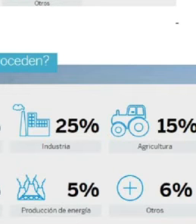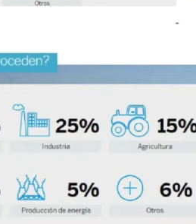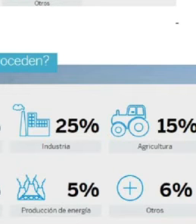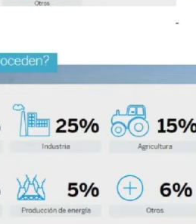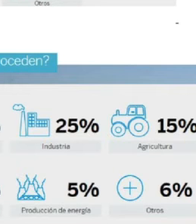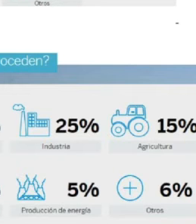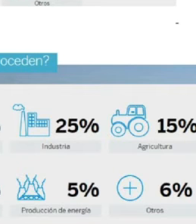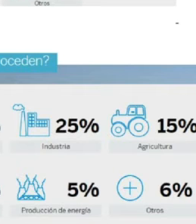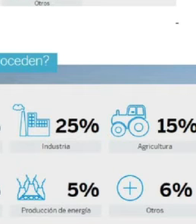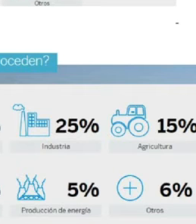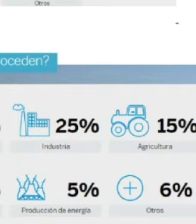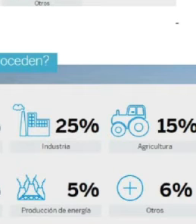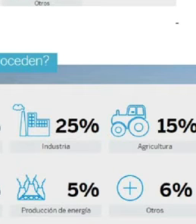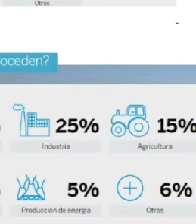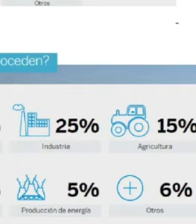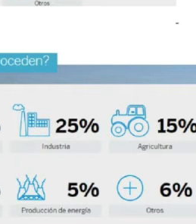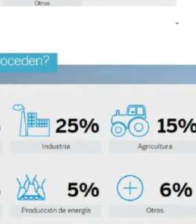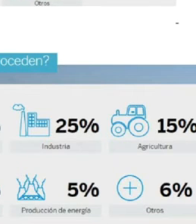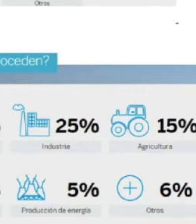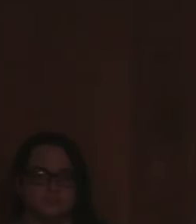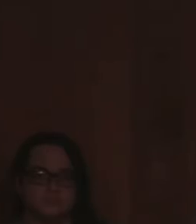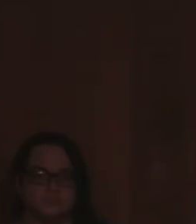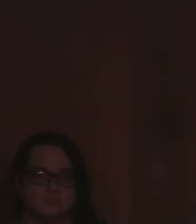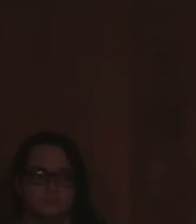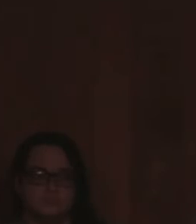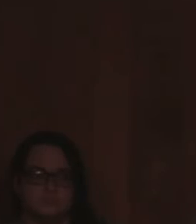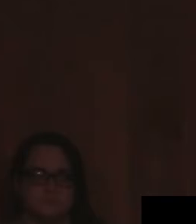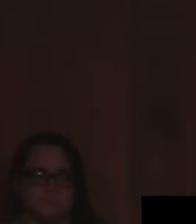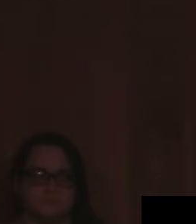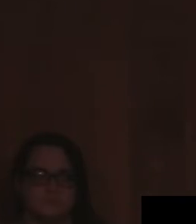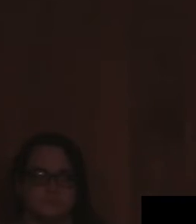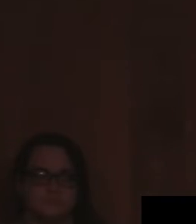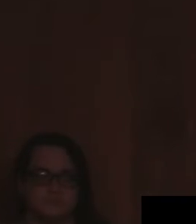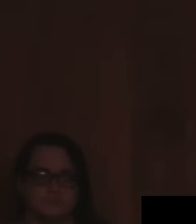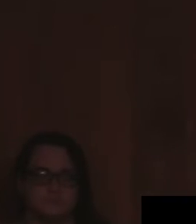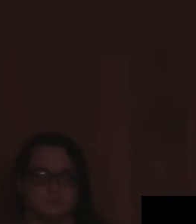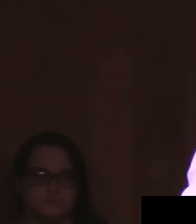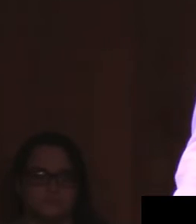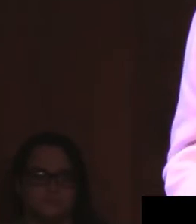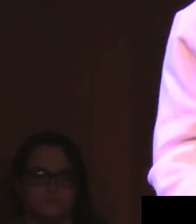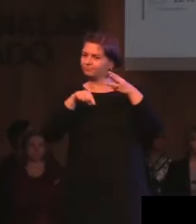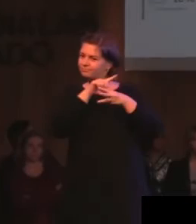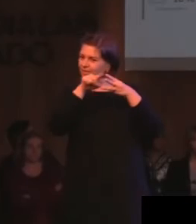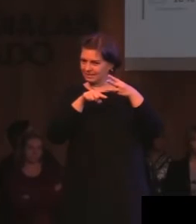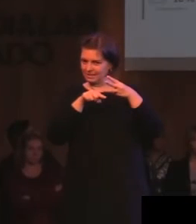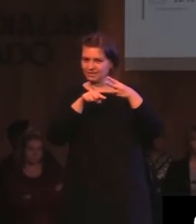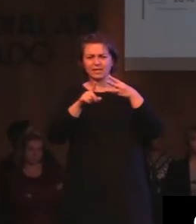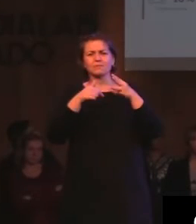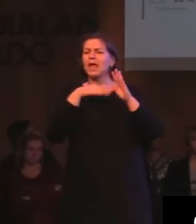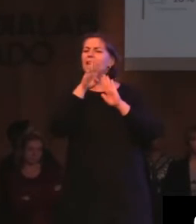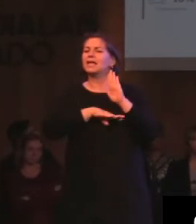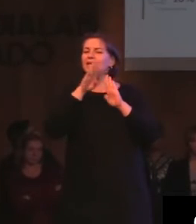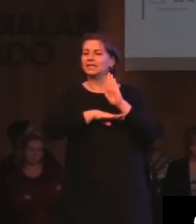de nitrógeno, el ozono y las partículas. Estas últimas son las más peligrosas y son las únicas que no están avaladas por el